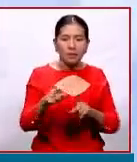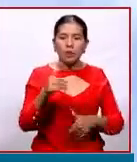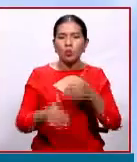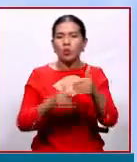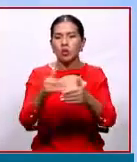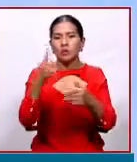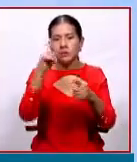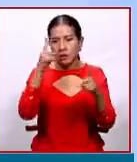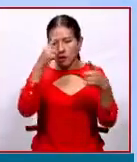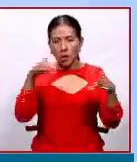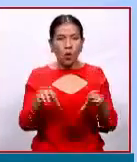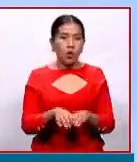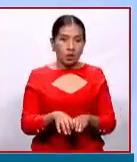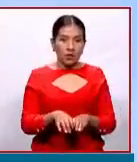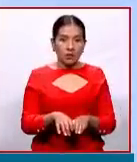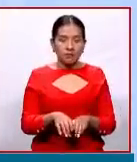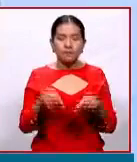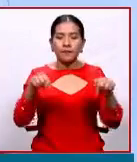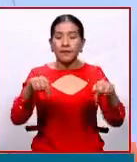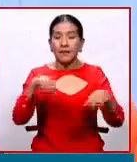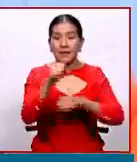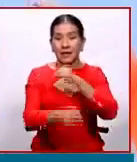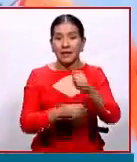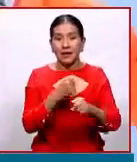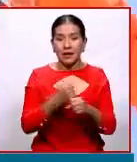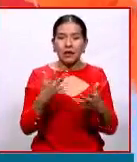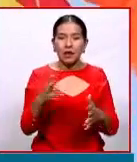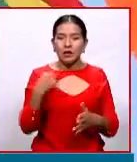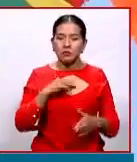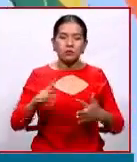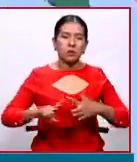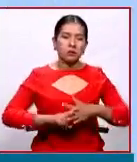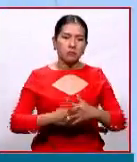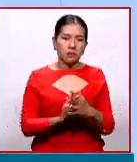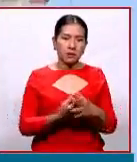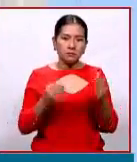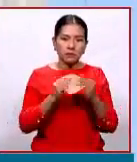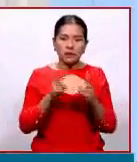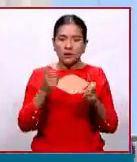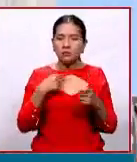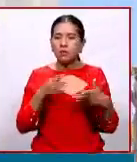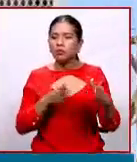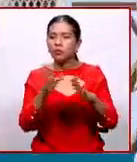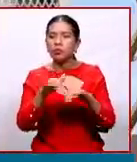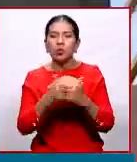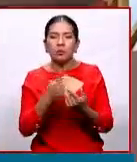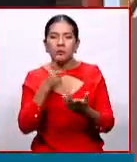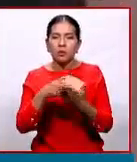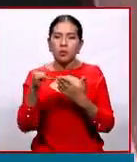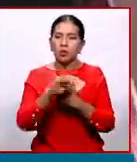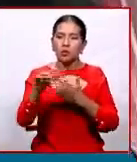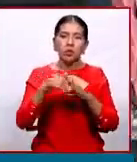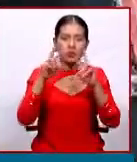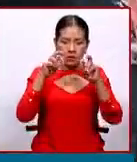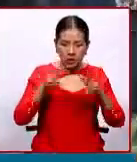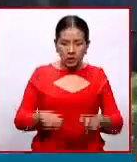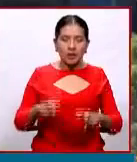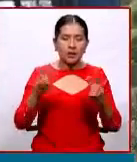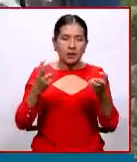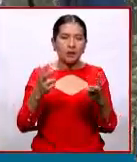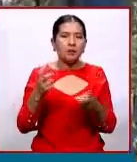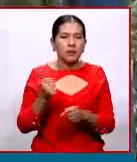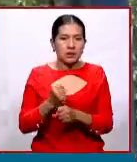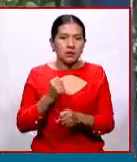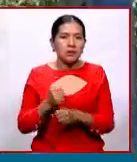contratación y bueno, ya este año estamos comenzando con camino y planchada de varios de estos proyectos exploratorios.